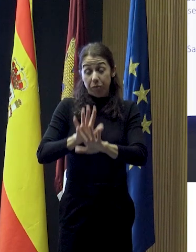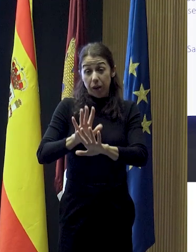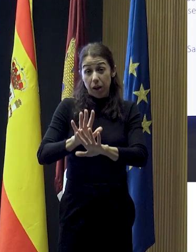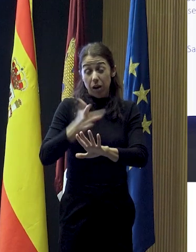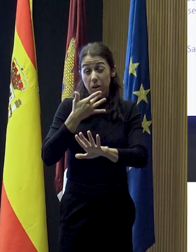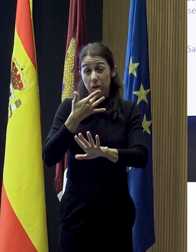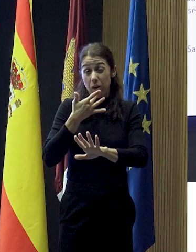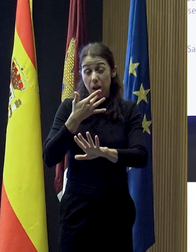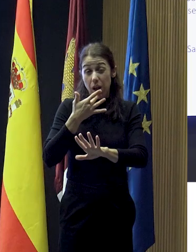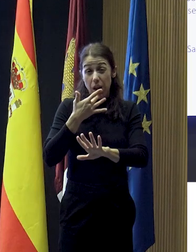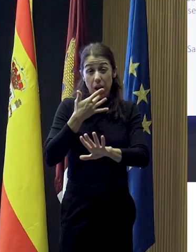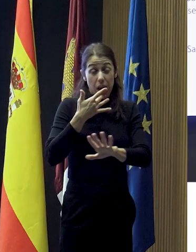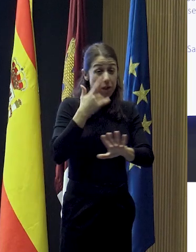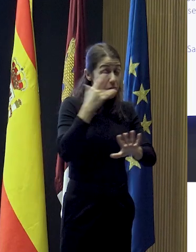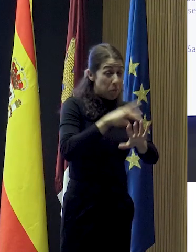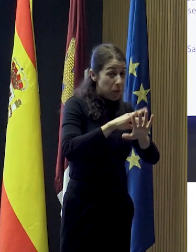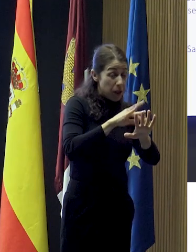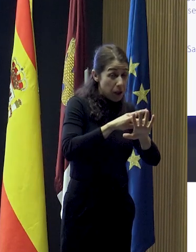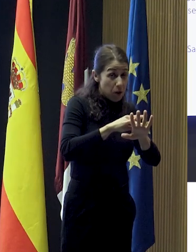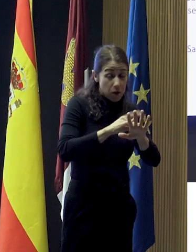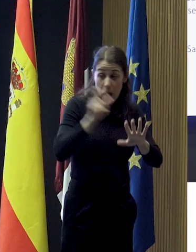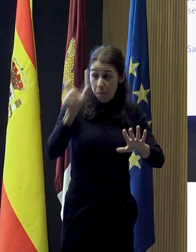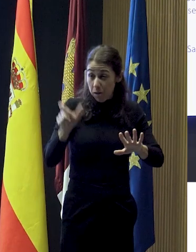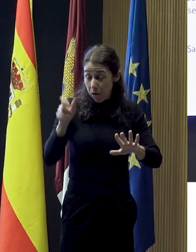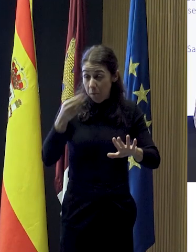el acierto de estos investigadores fue seguir visitando a este